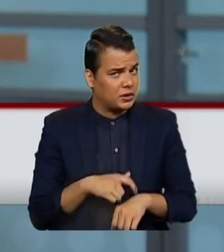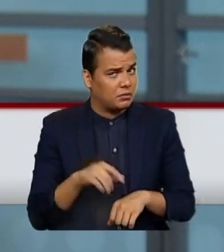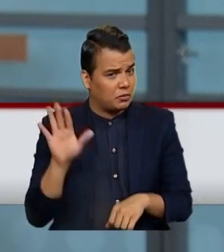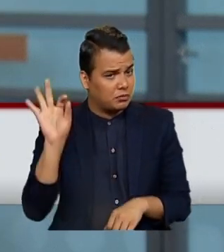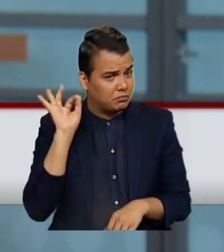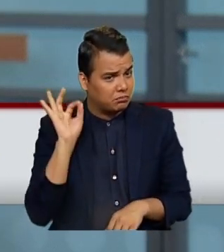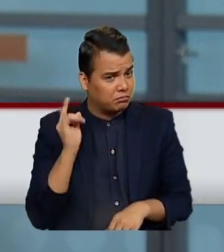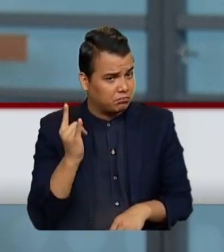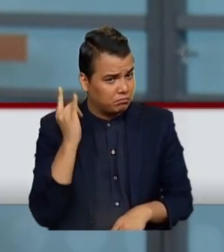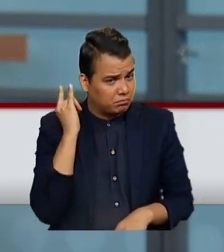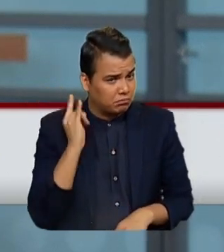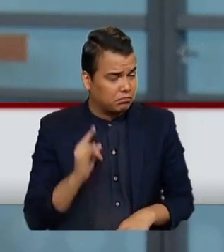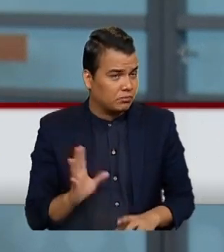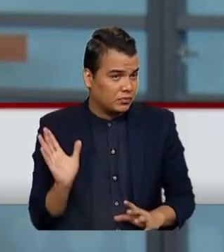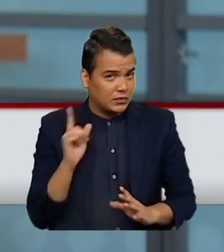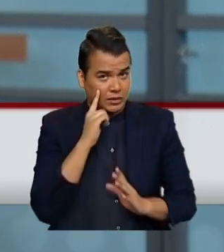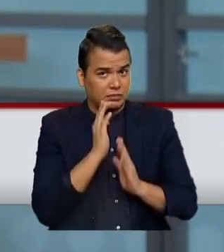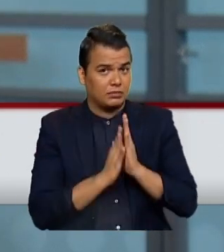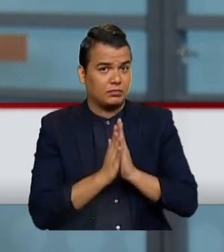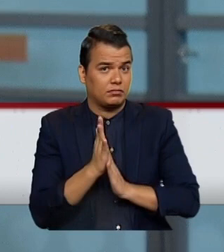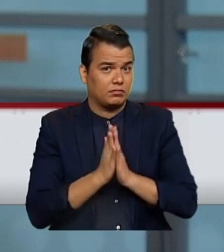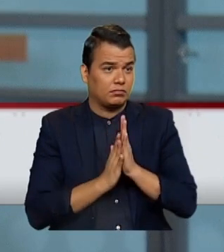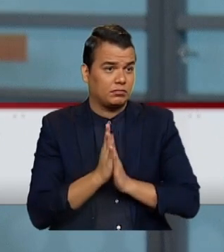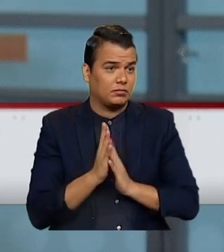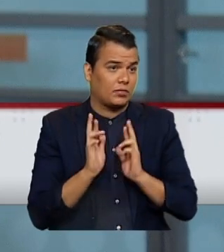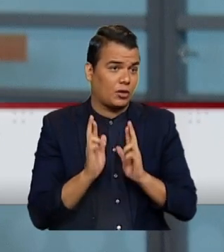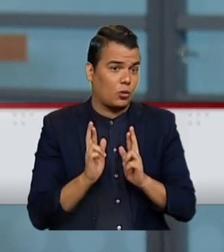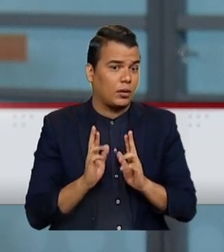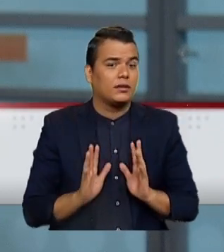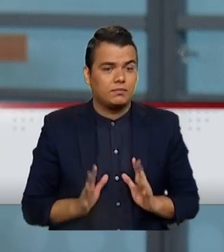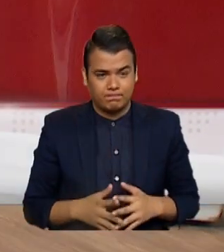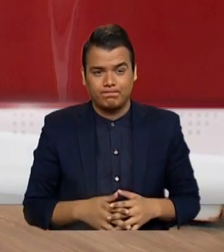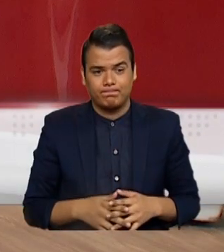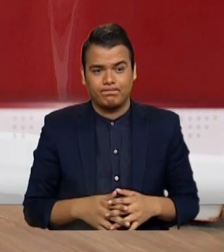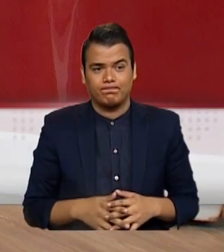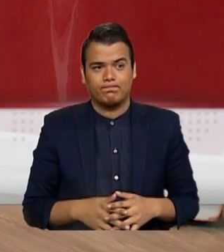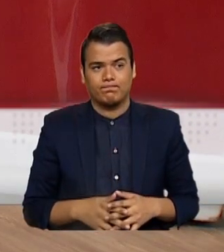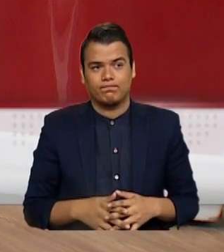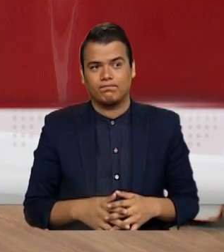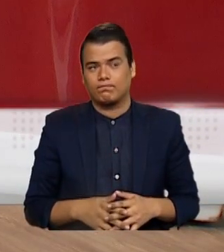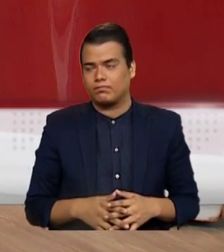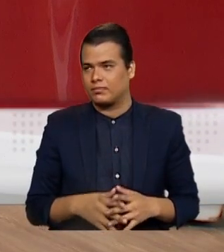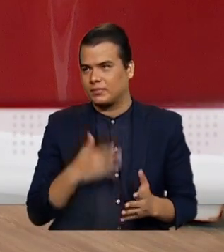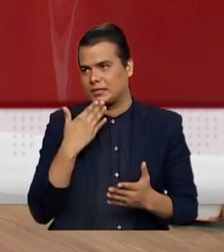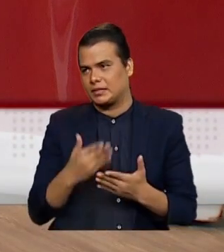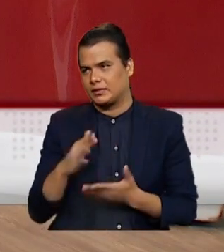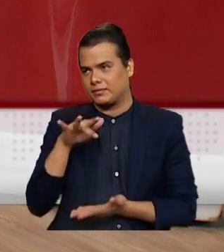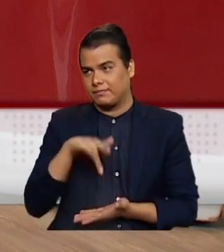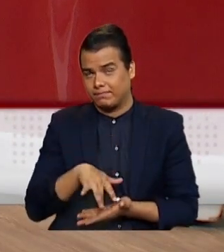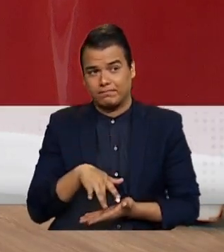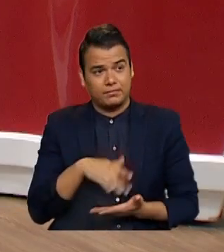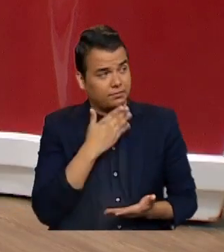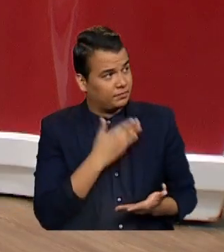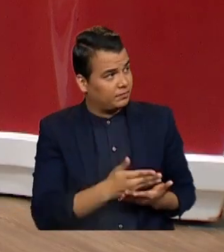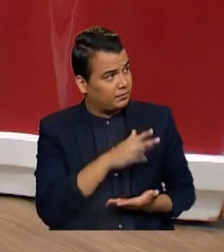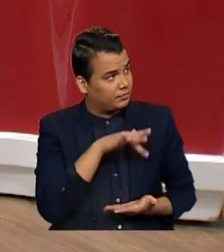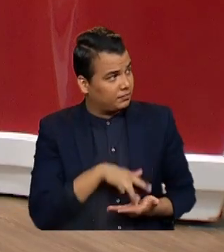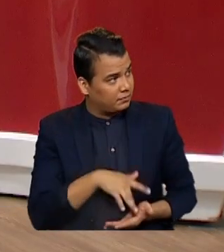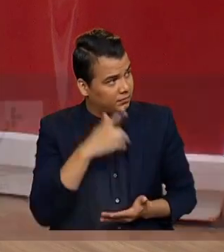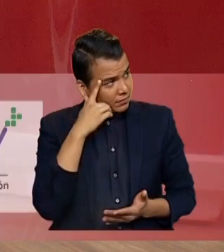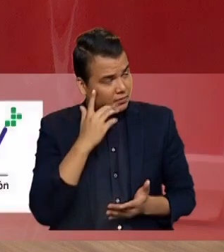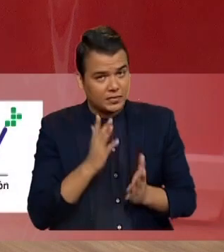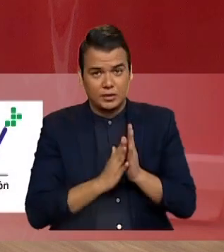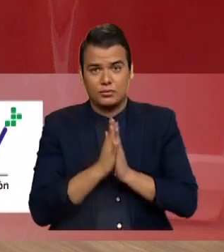Es de pronto la ilusión. Esperemos a ver. Tigre, bendiciones, gracias por su presencia. Y entonces usted se va con la